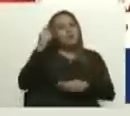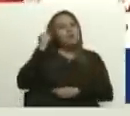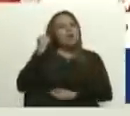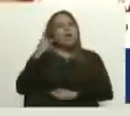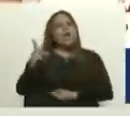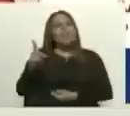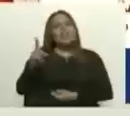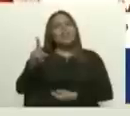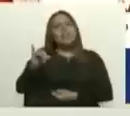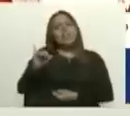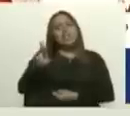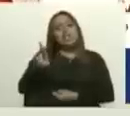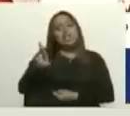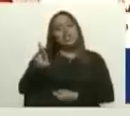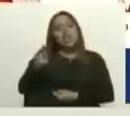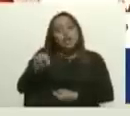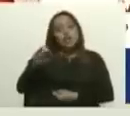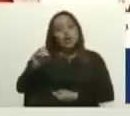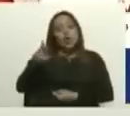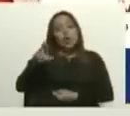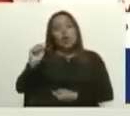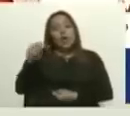O sea, ¿qué explicación le va a dar?